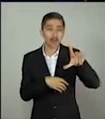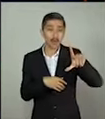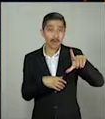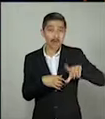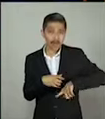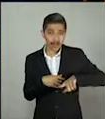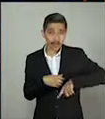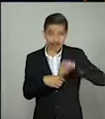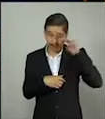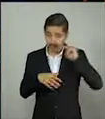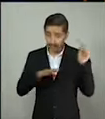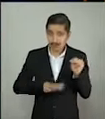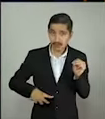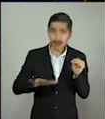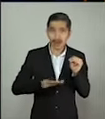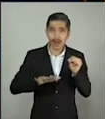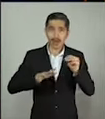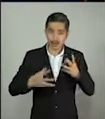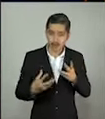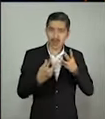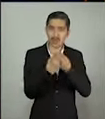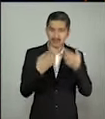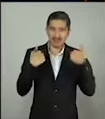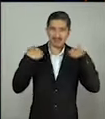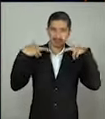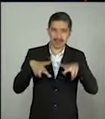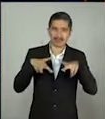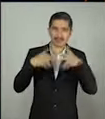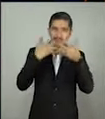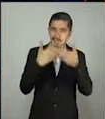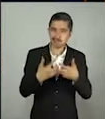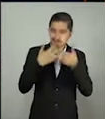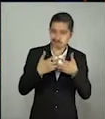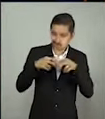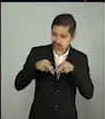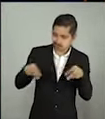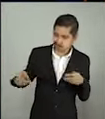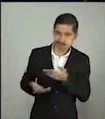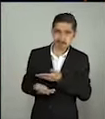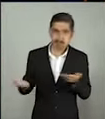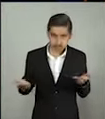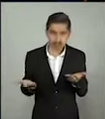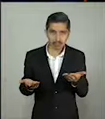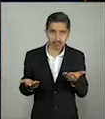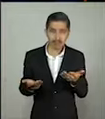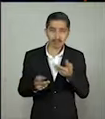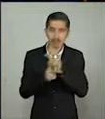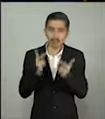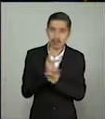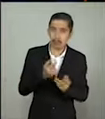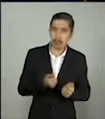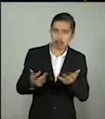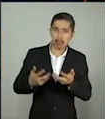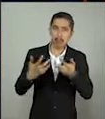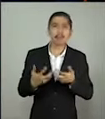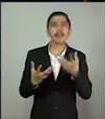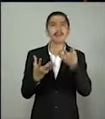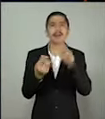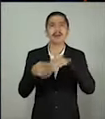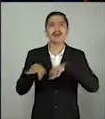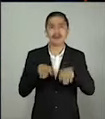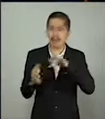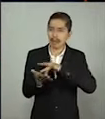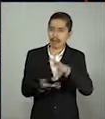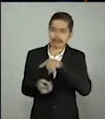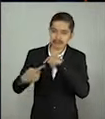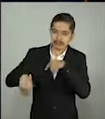gobierno de Michoacán, junto con los representantes del sector empresarial, del sector productivo, que generan miles y